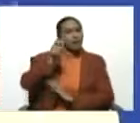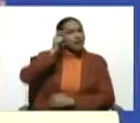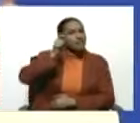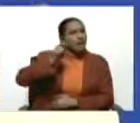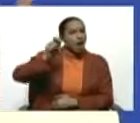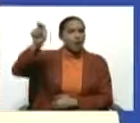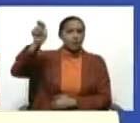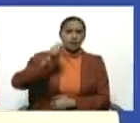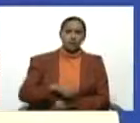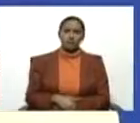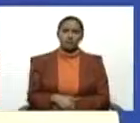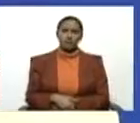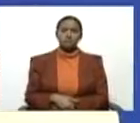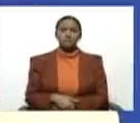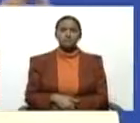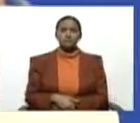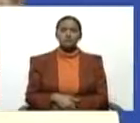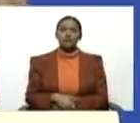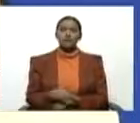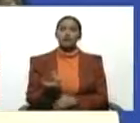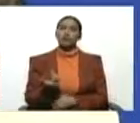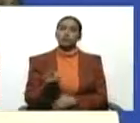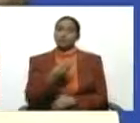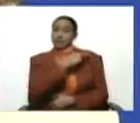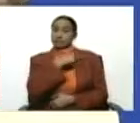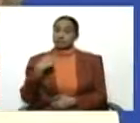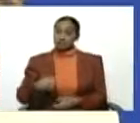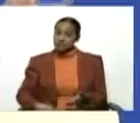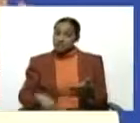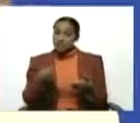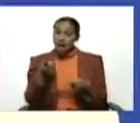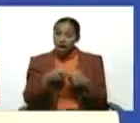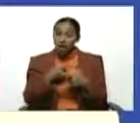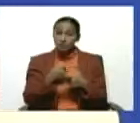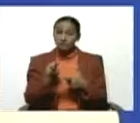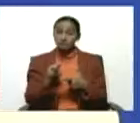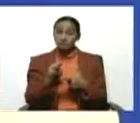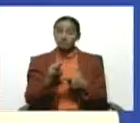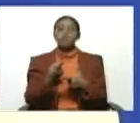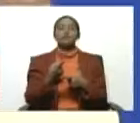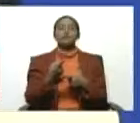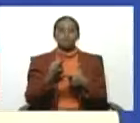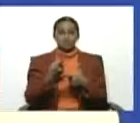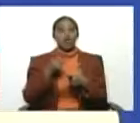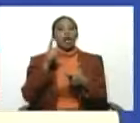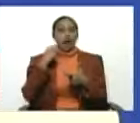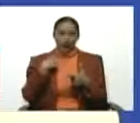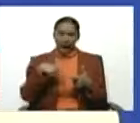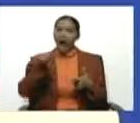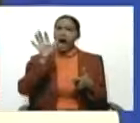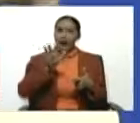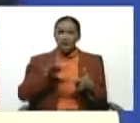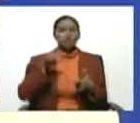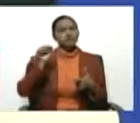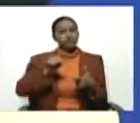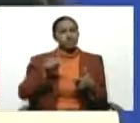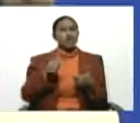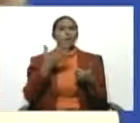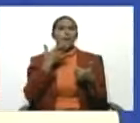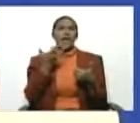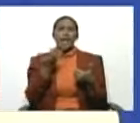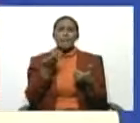diría que esto previene que China de tener crisis económica eso es lo que